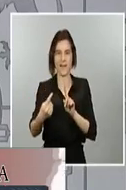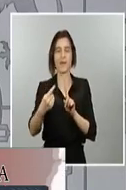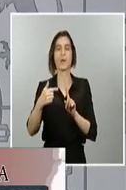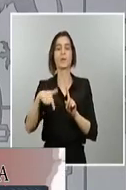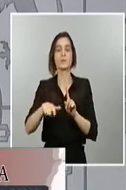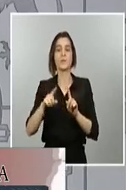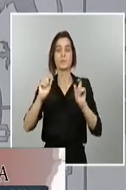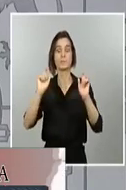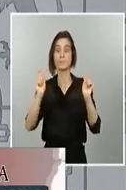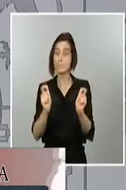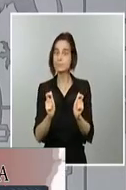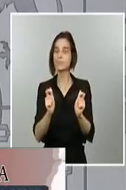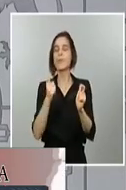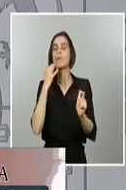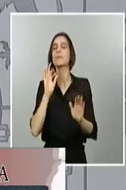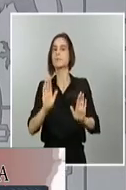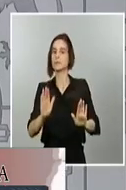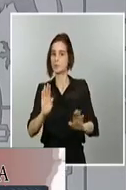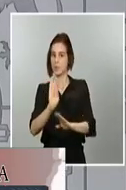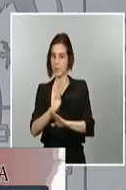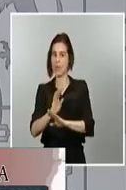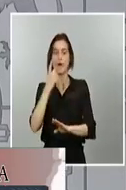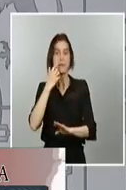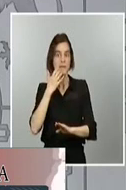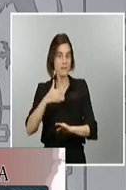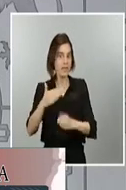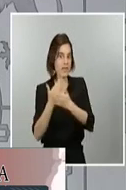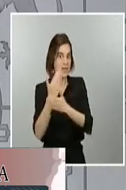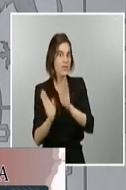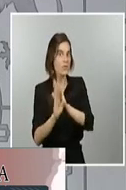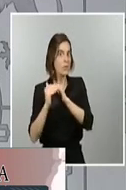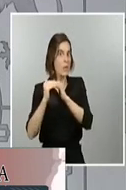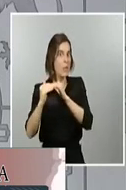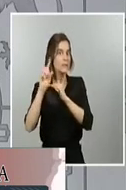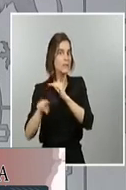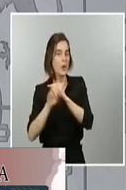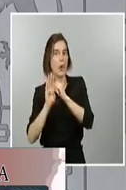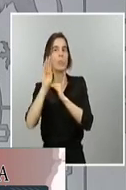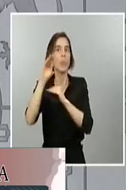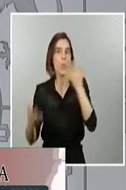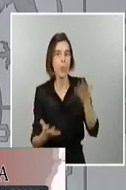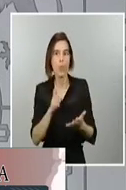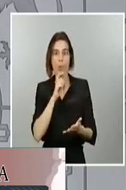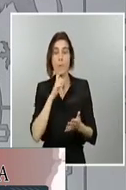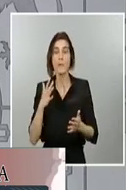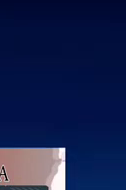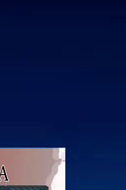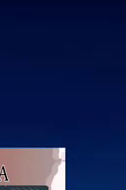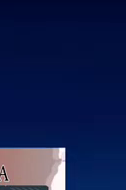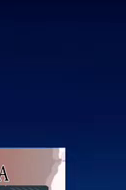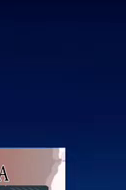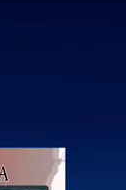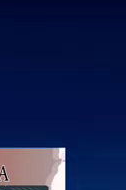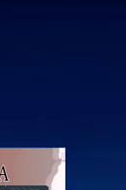y tendremos que ver si se consolidan en los últimos días, pero 838 es la cifra más baja de incremento que hemos tenido en las últimas semanas.